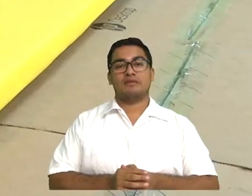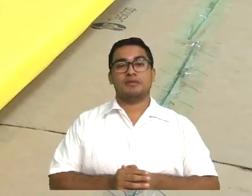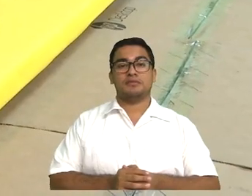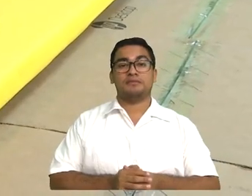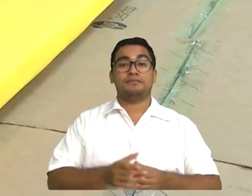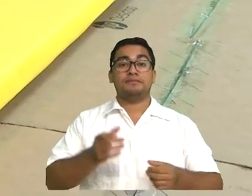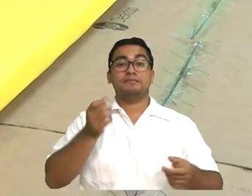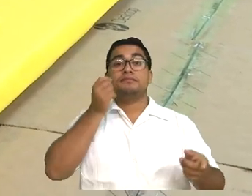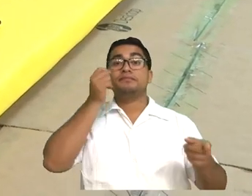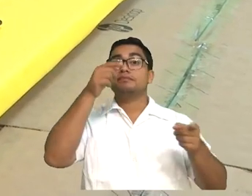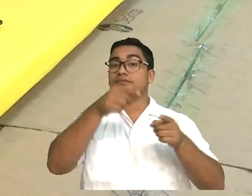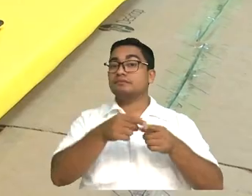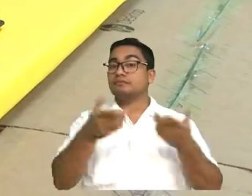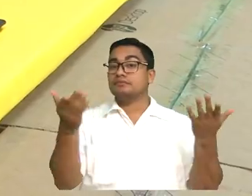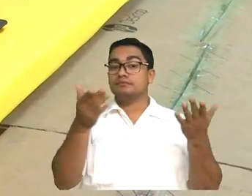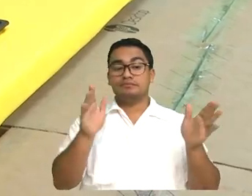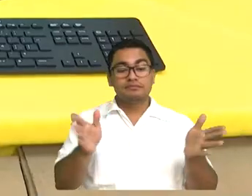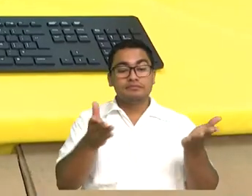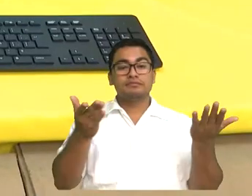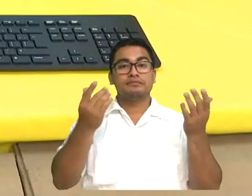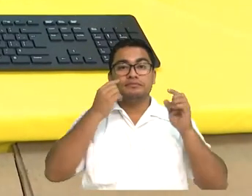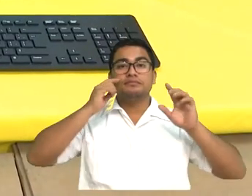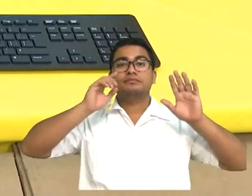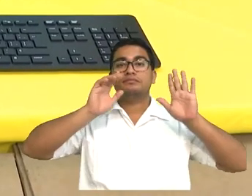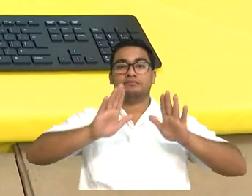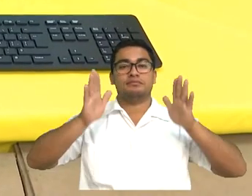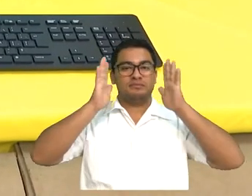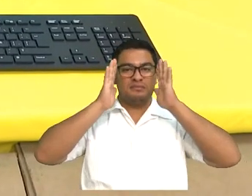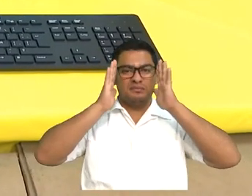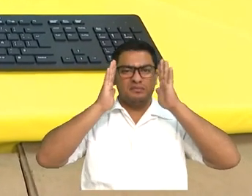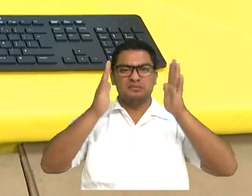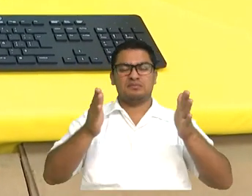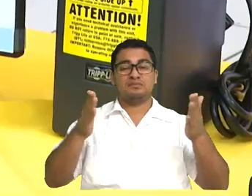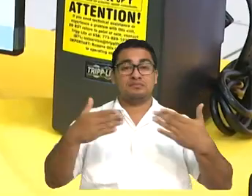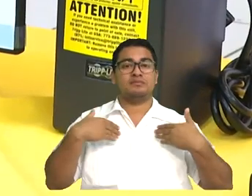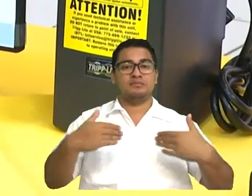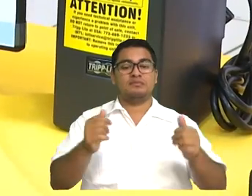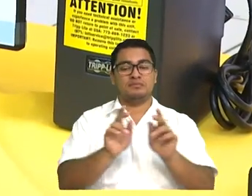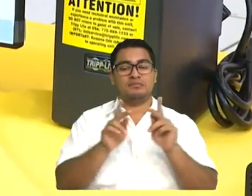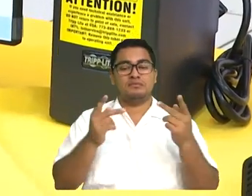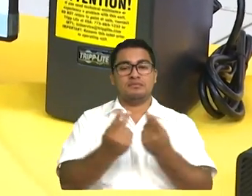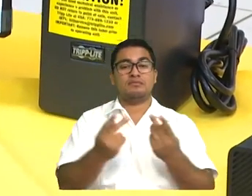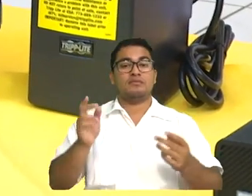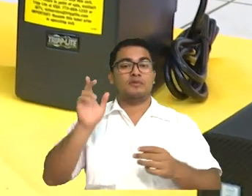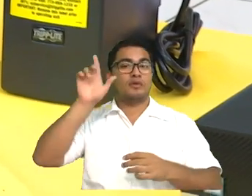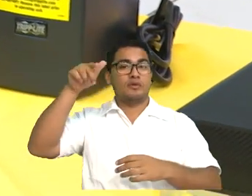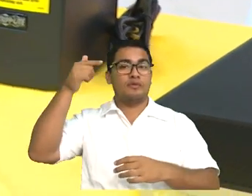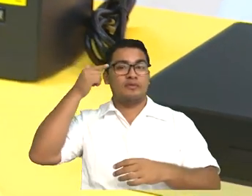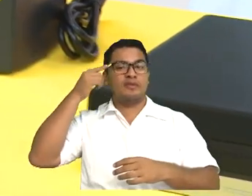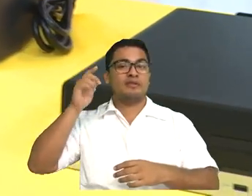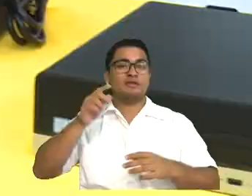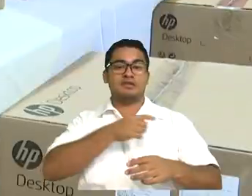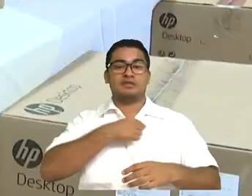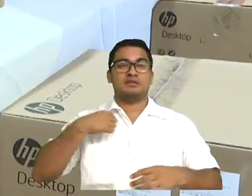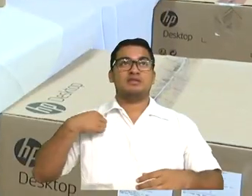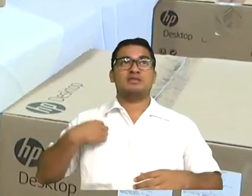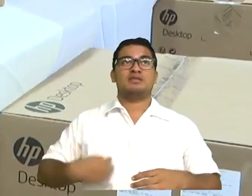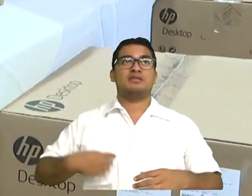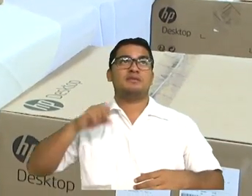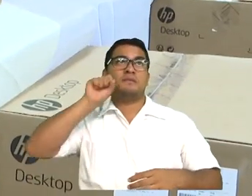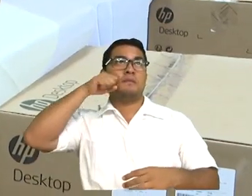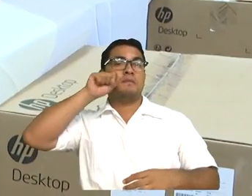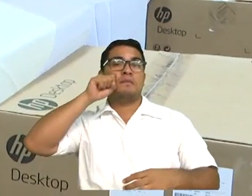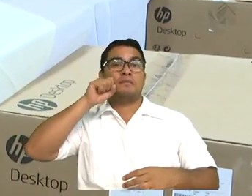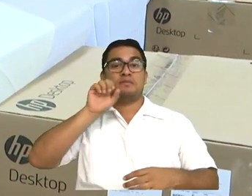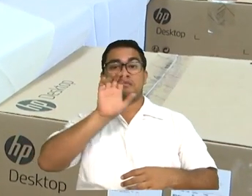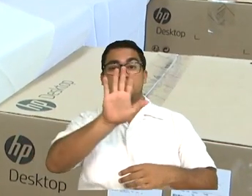Con el propósito de fortalecer el sistema de prevención y atención en salud pública, el gobierno de China-Taiwán entregó en calidad de donación más